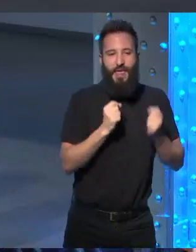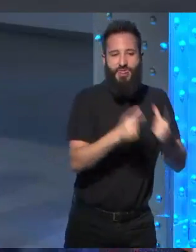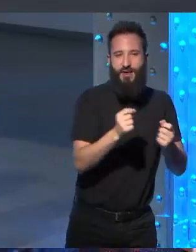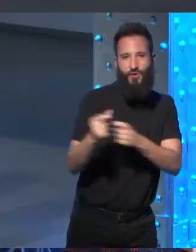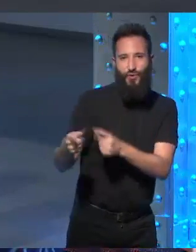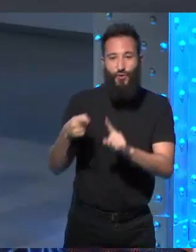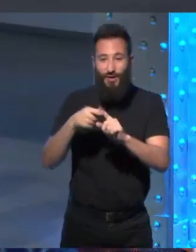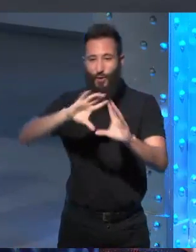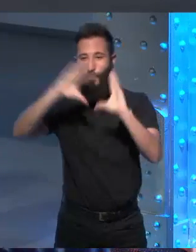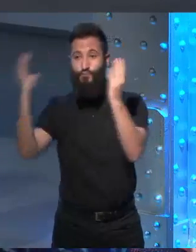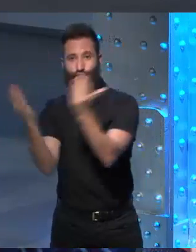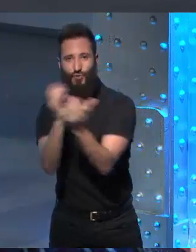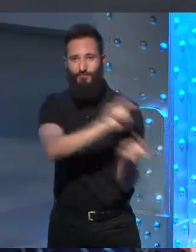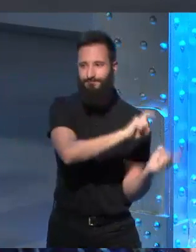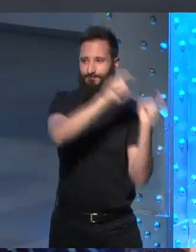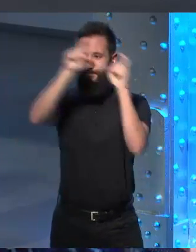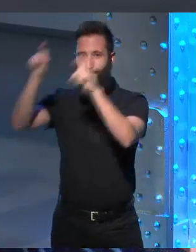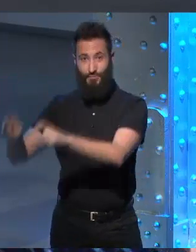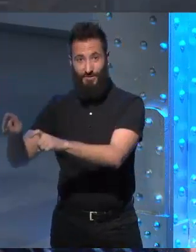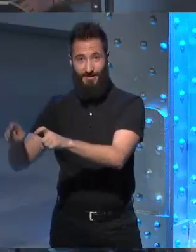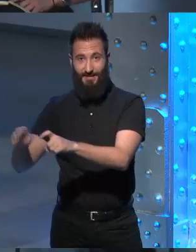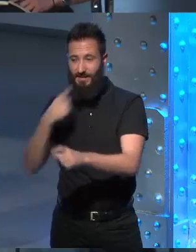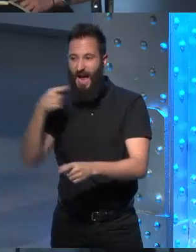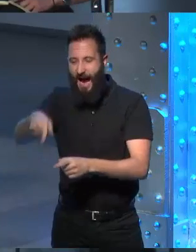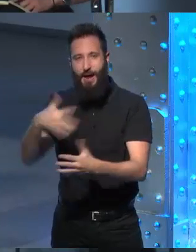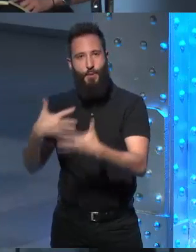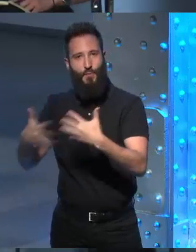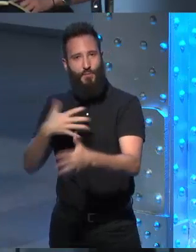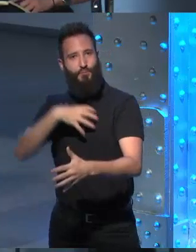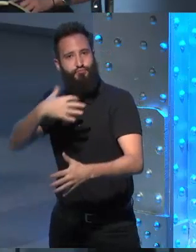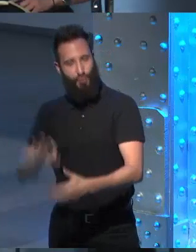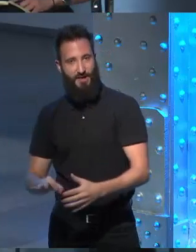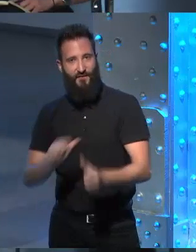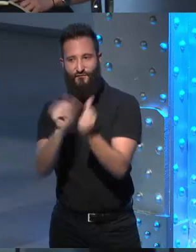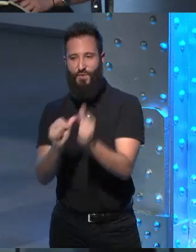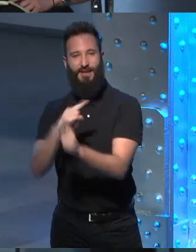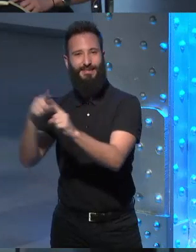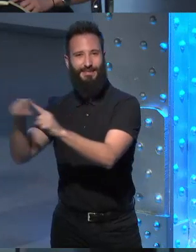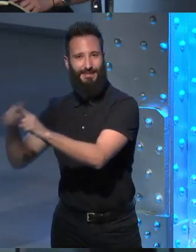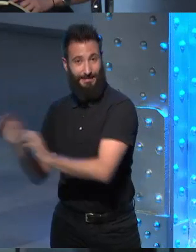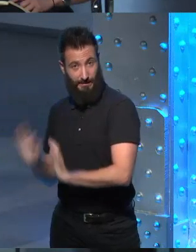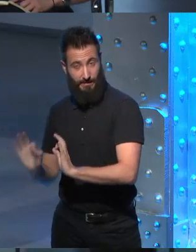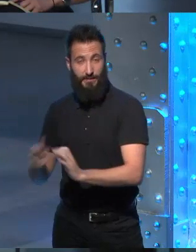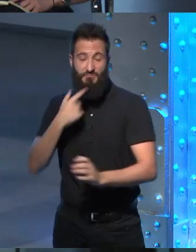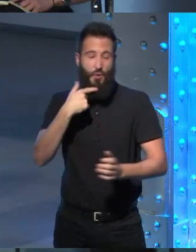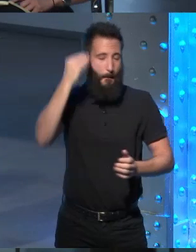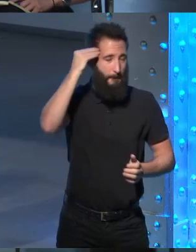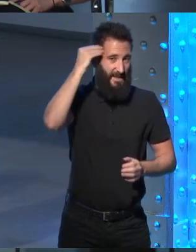a lanzarle al mundo y que se puedan desenvolver de otra manera, ¿no? Entonces, básicamente es un